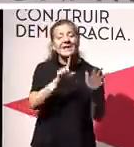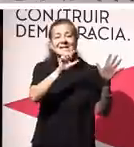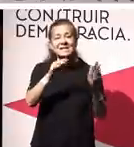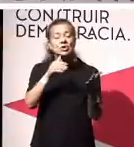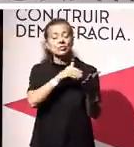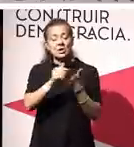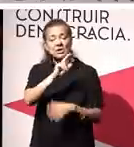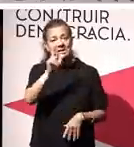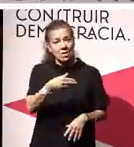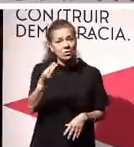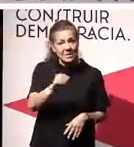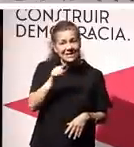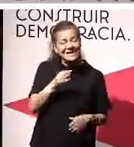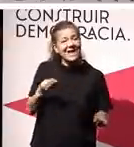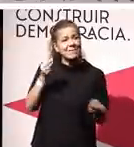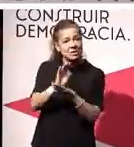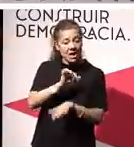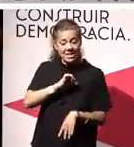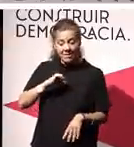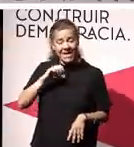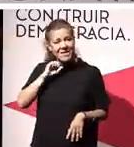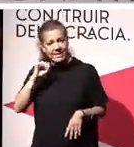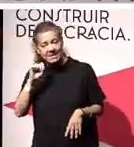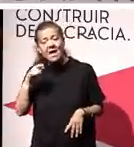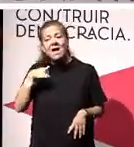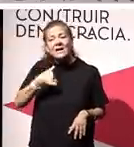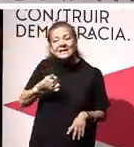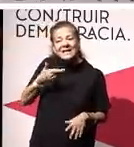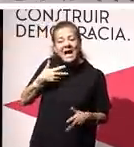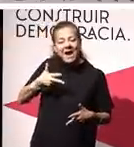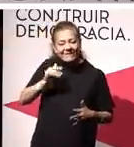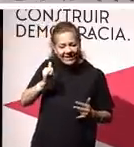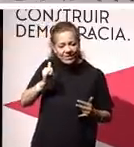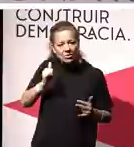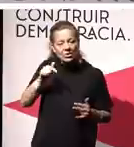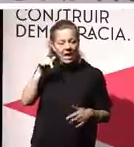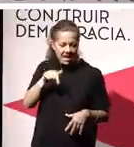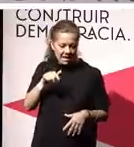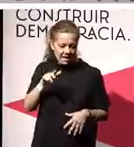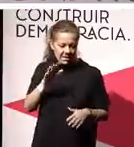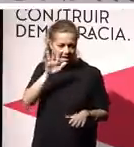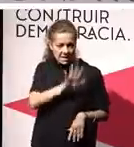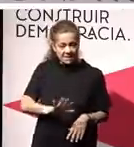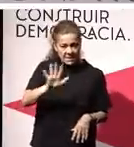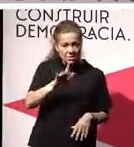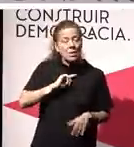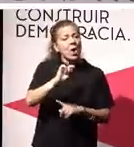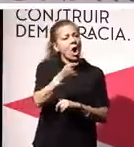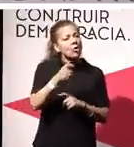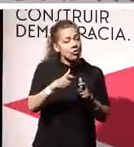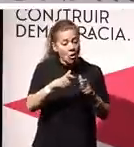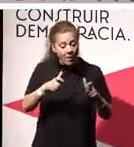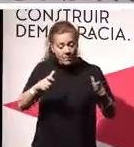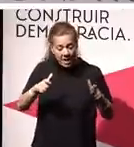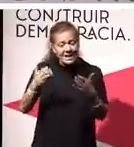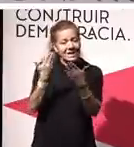600 millones de euros más, que es la inversión en dependencia más importante que se ha producido nunca en nuestro país. Vamos a seguir ampliando